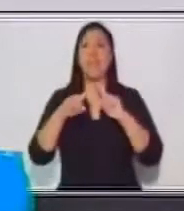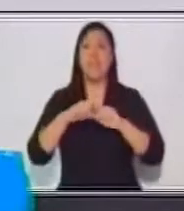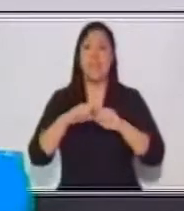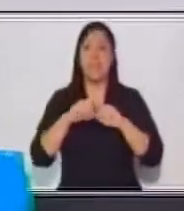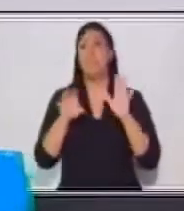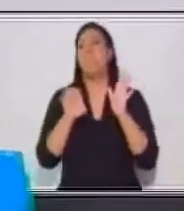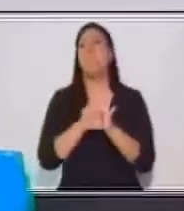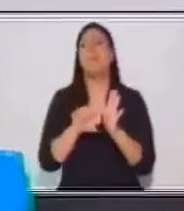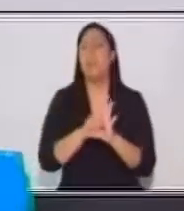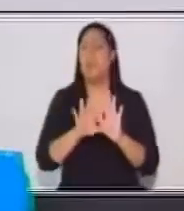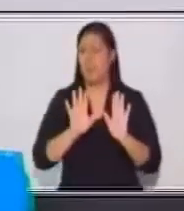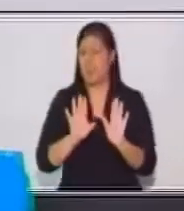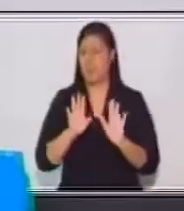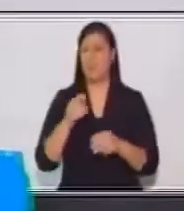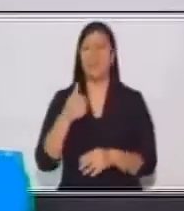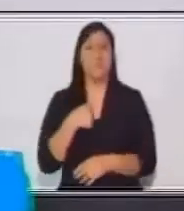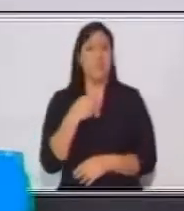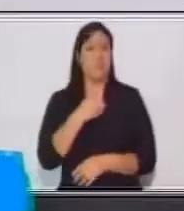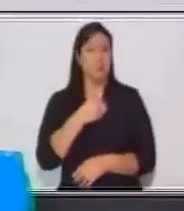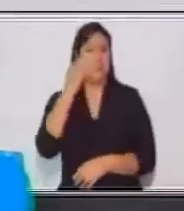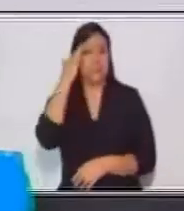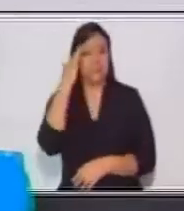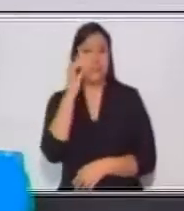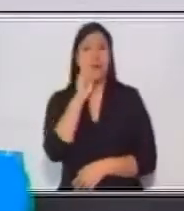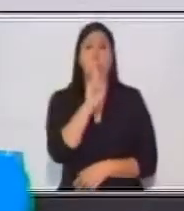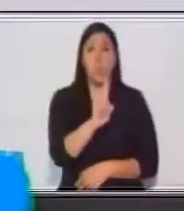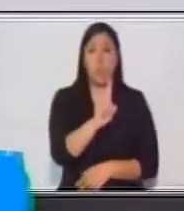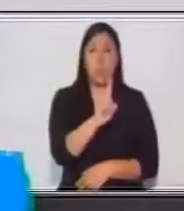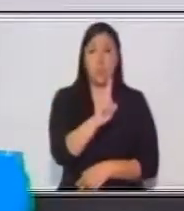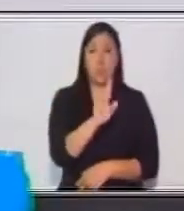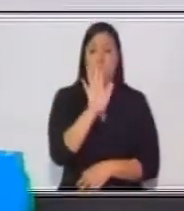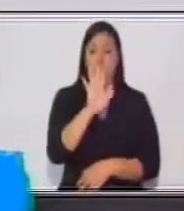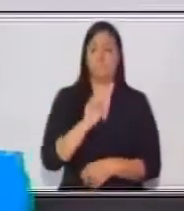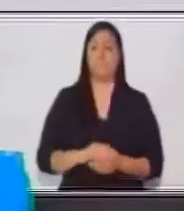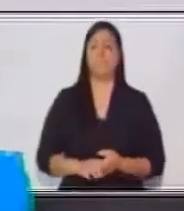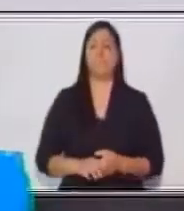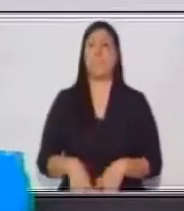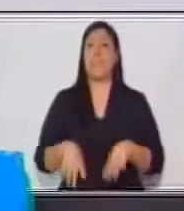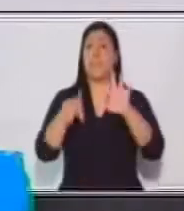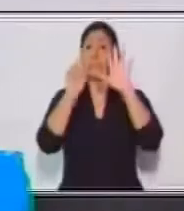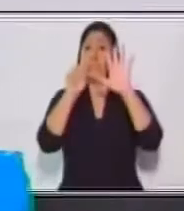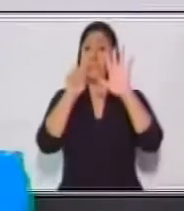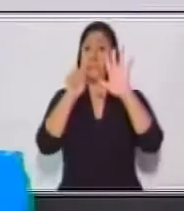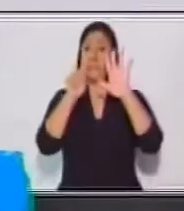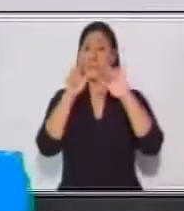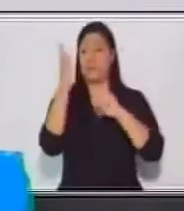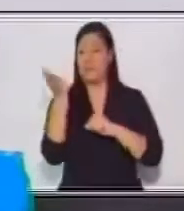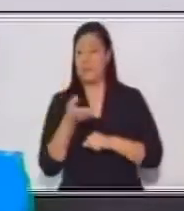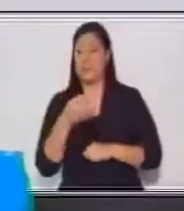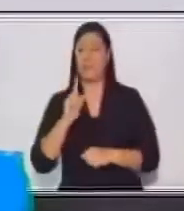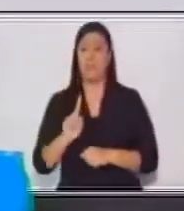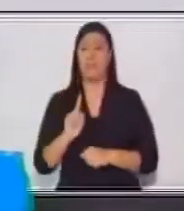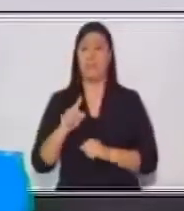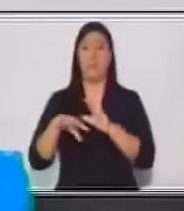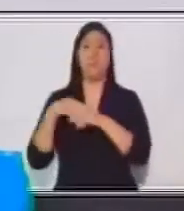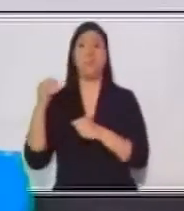saber entonces, para 1, digo 6 dividido 1 es 6.